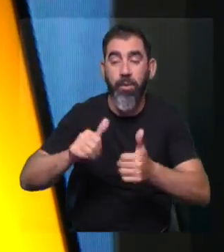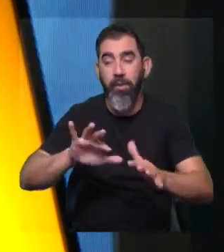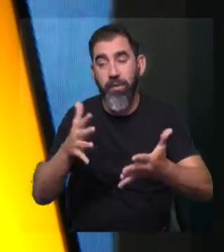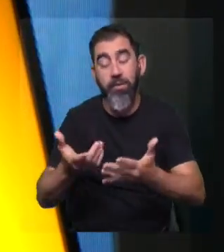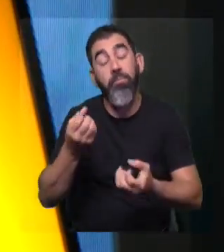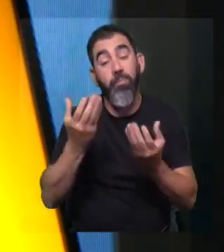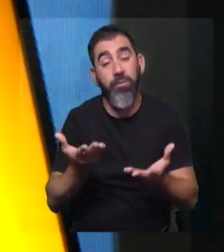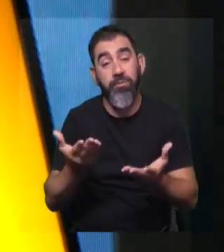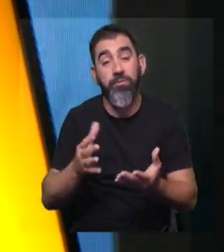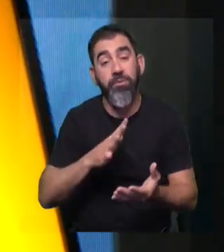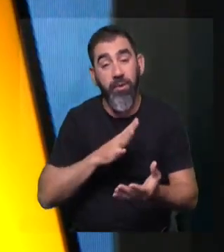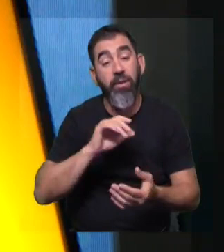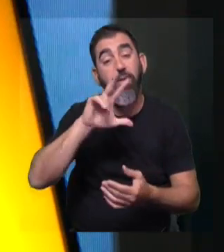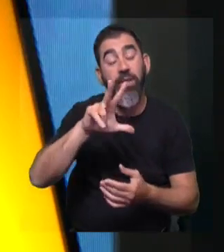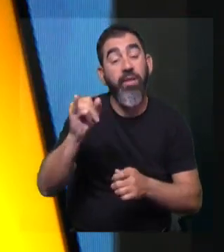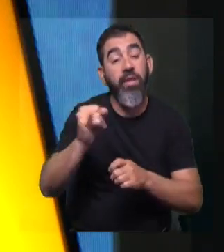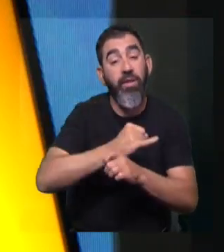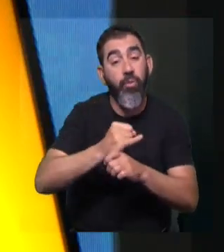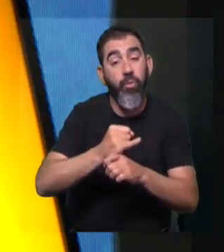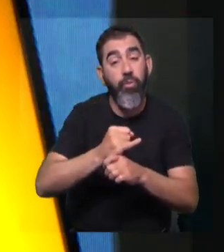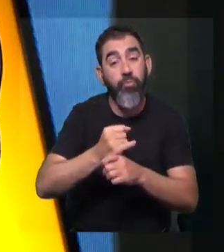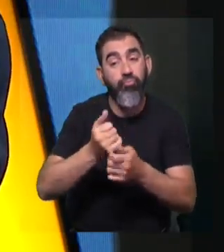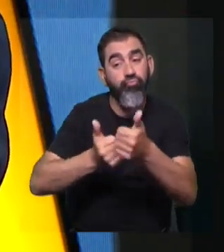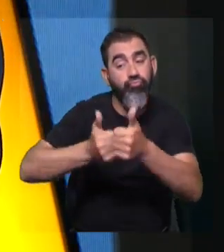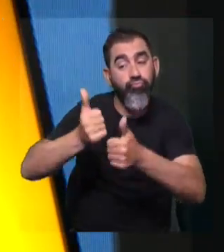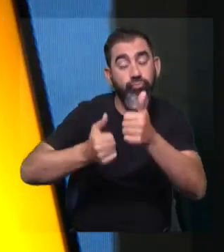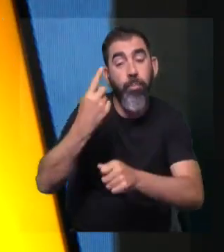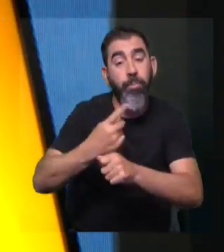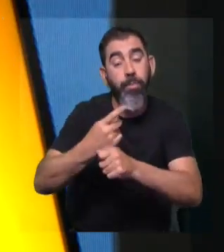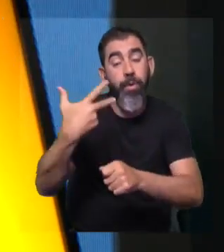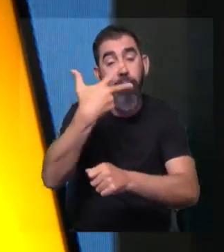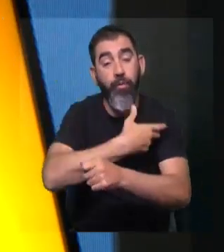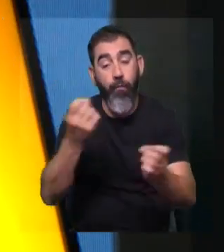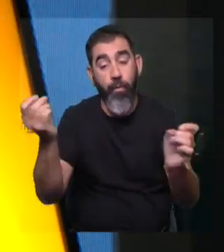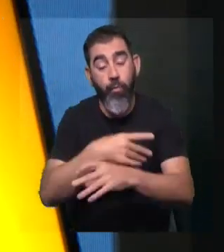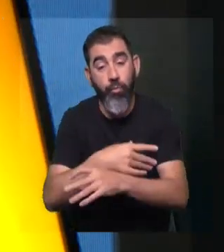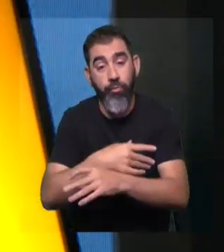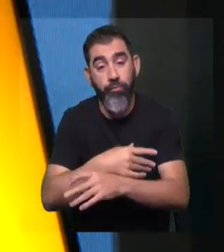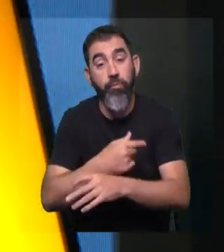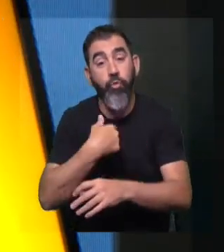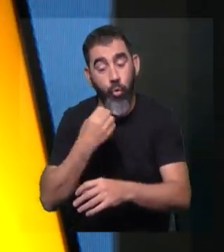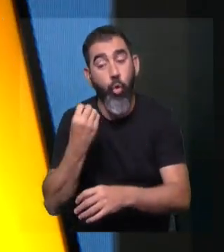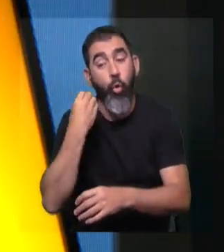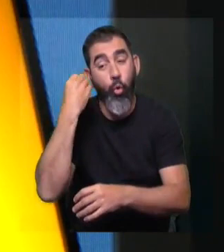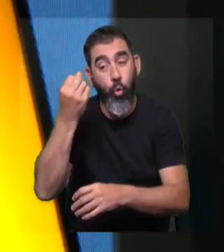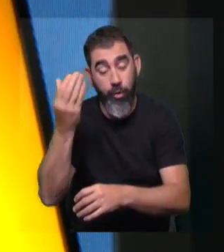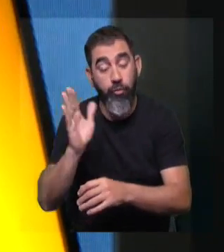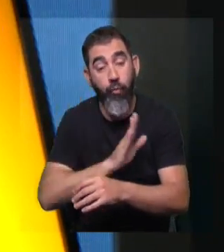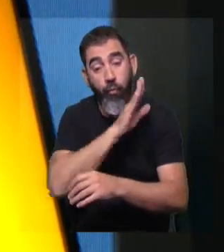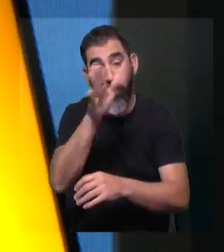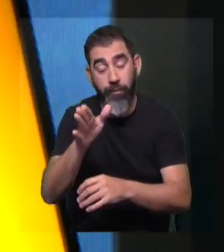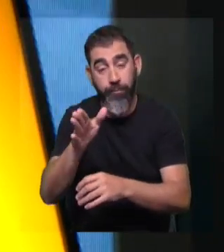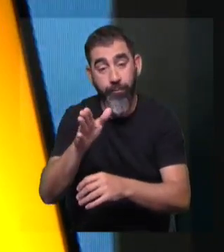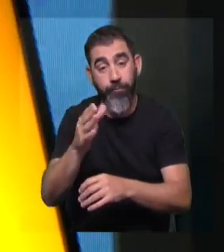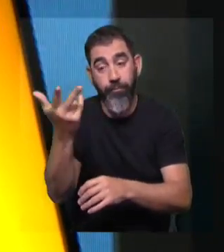porque existían 3 institutos que estaban peleando por llegar primero con la vacuna. Yo estuve en un congreso ahora en la cual se presentaban